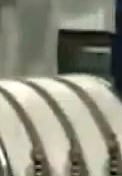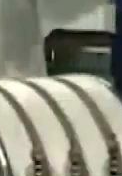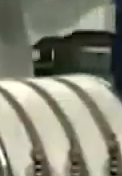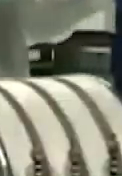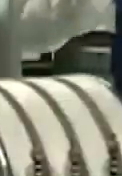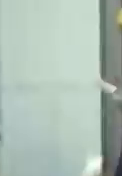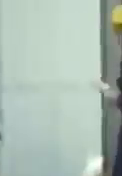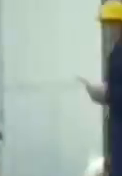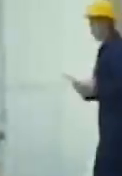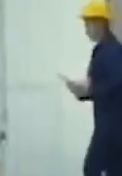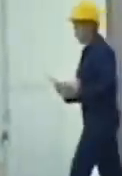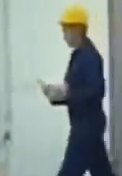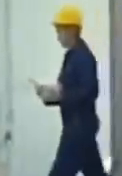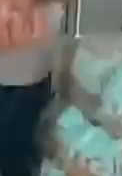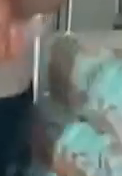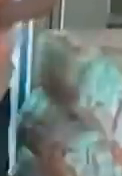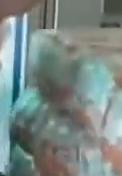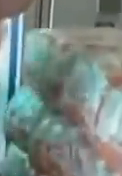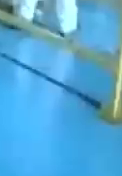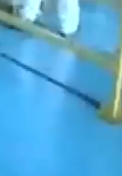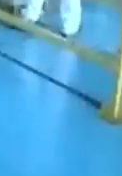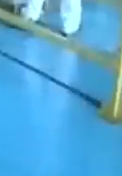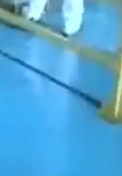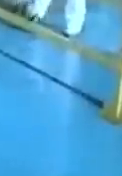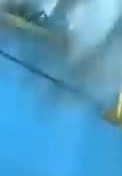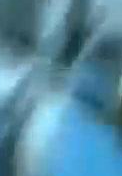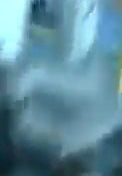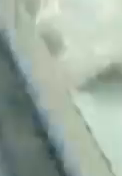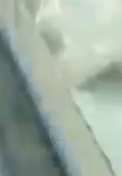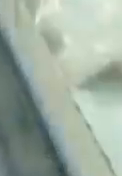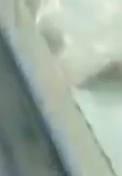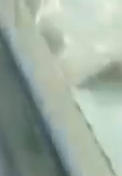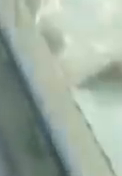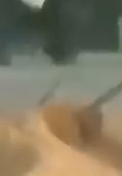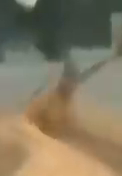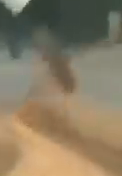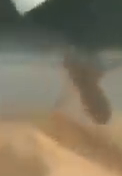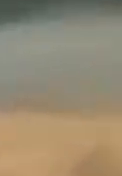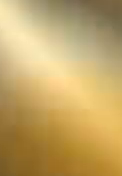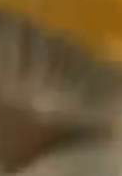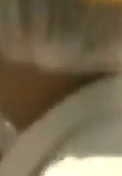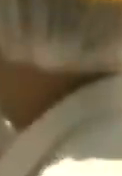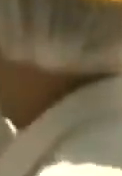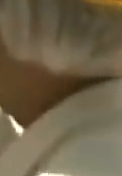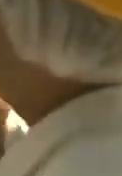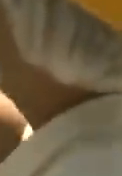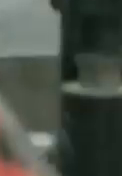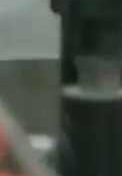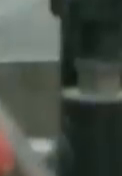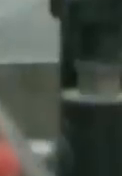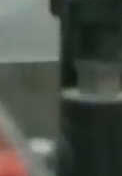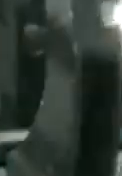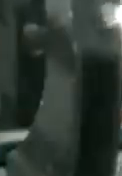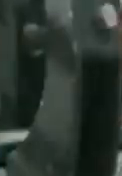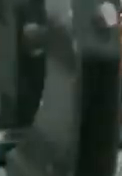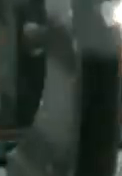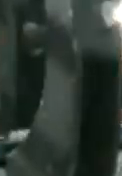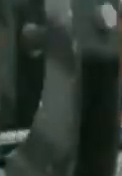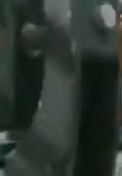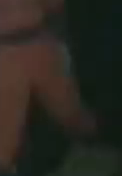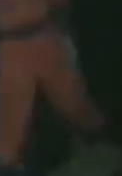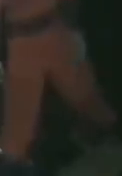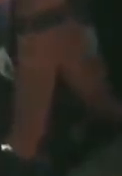con la constitución en la mano, hacer valer y defender los derechos del pueblo. La ley tiene como